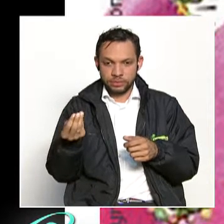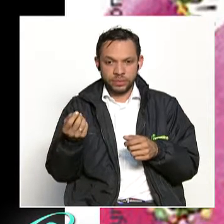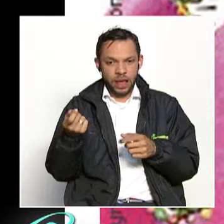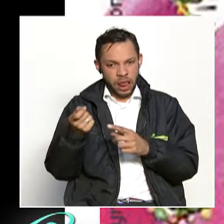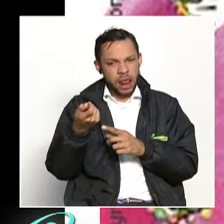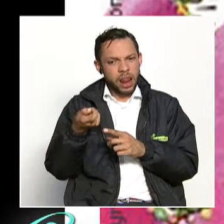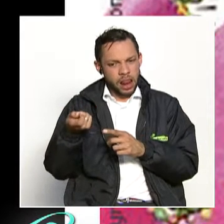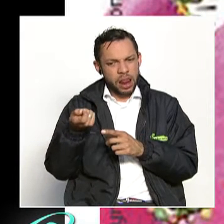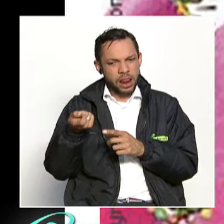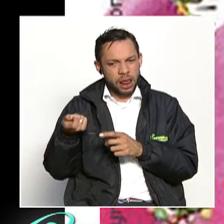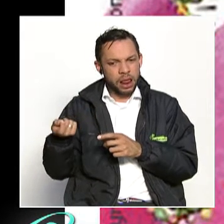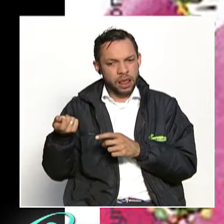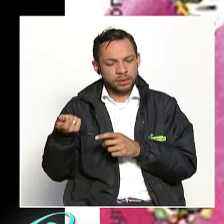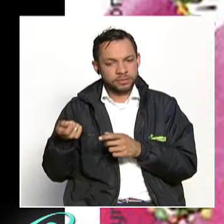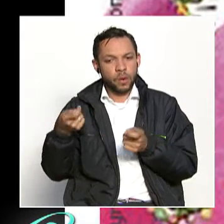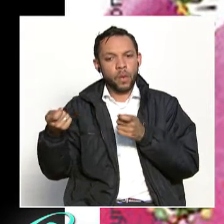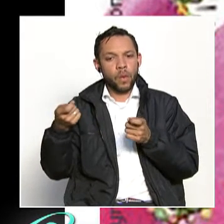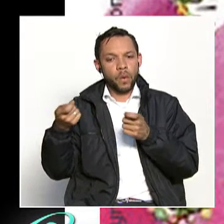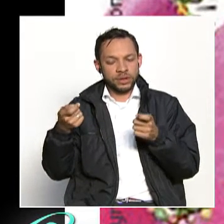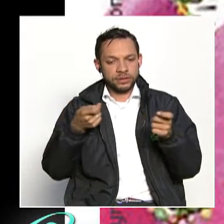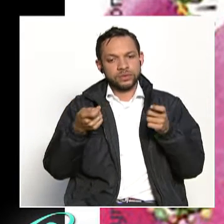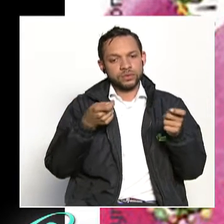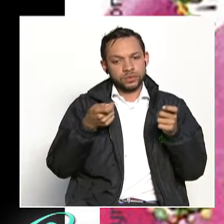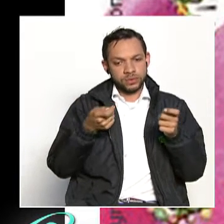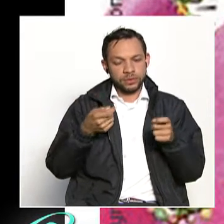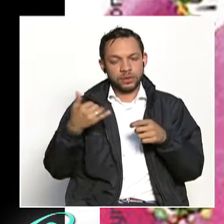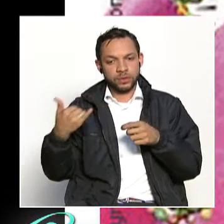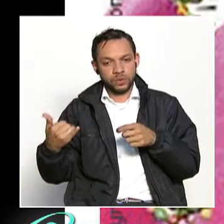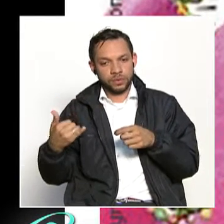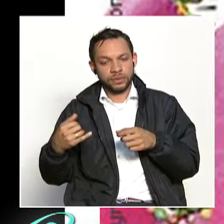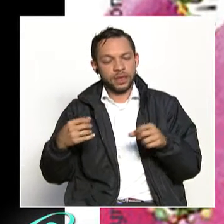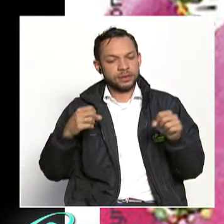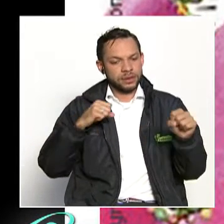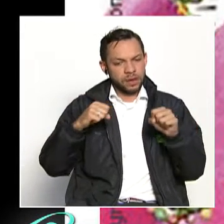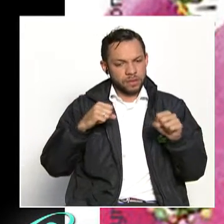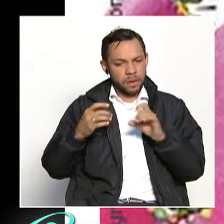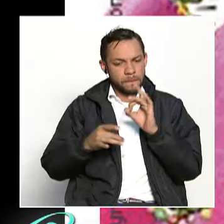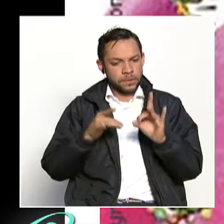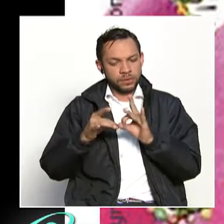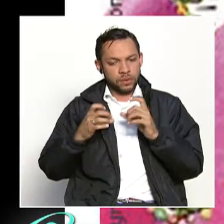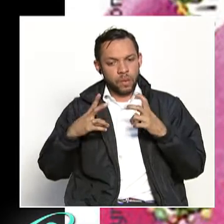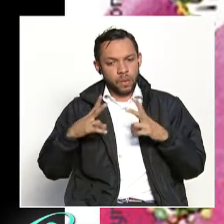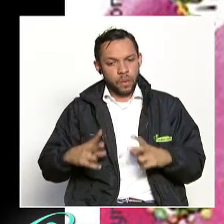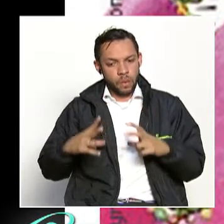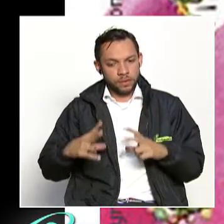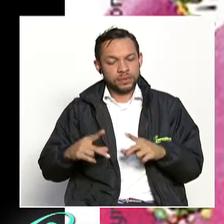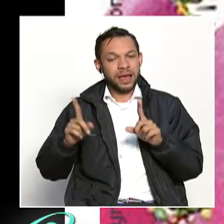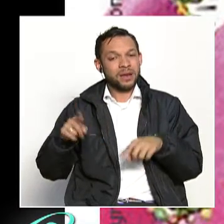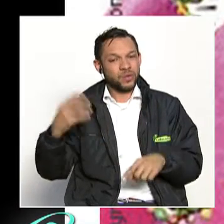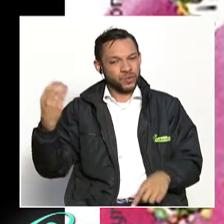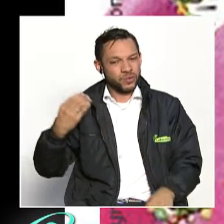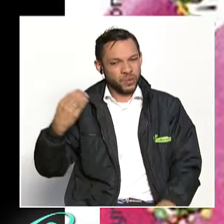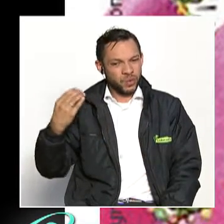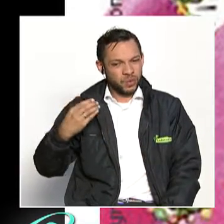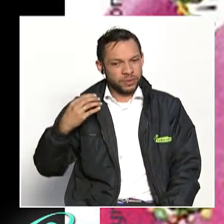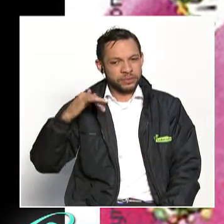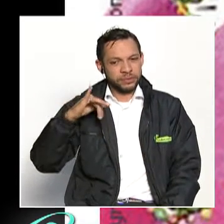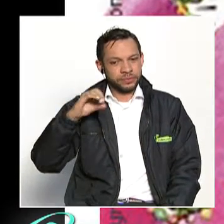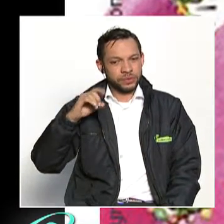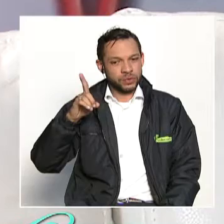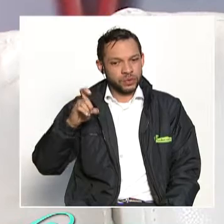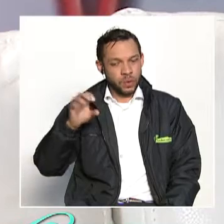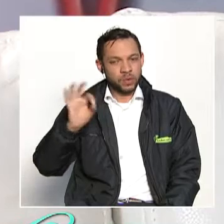las bifidobacterias, las que vienen en el Yox, en el Regeneris, en todos esos yogures que promueven hoy en día.